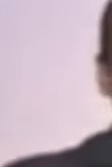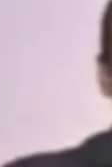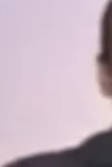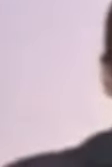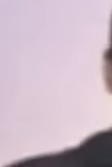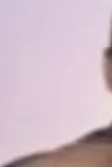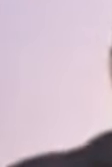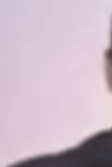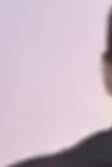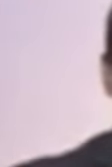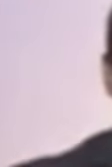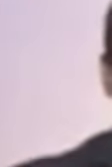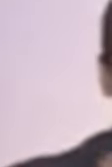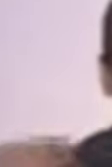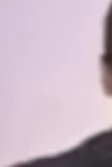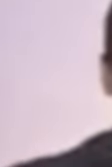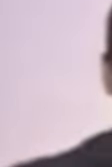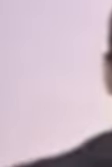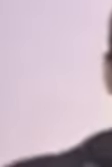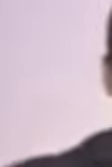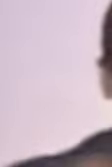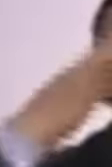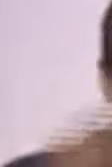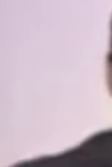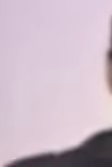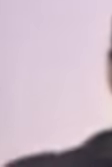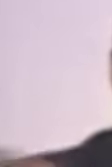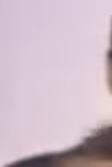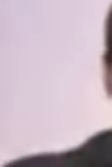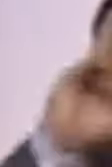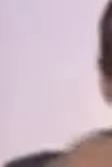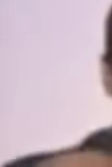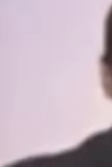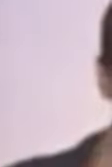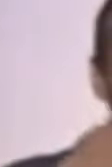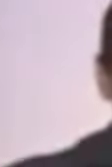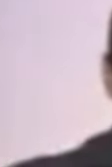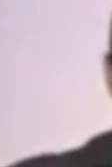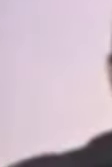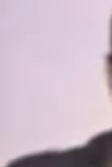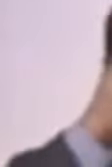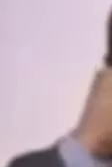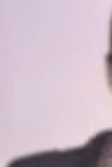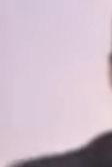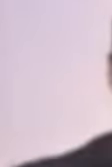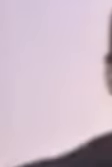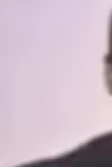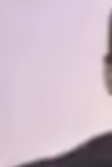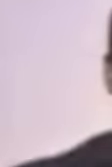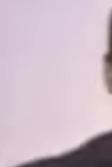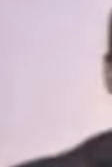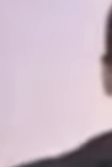total ligereza y por doquier que yo me habría fugado del país o que me habrían visto ingresar a una embajada. Y pues